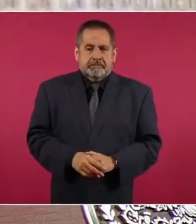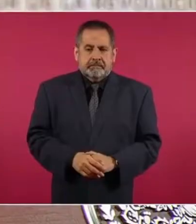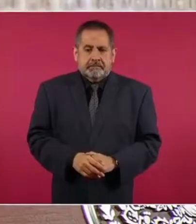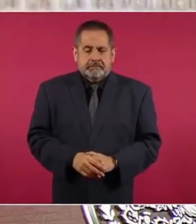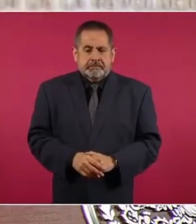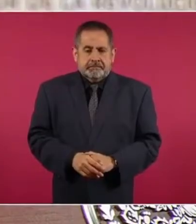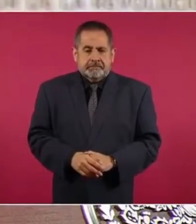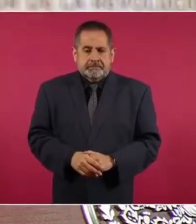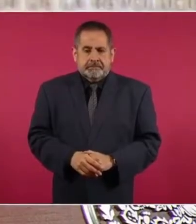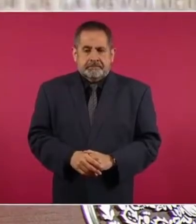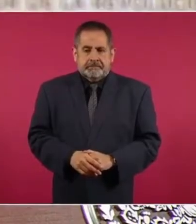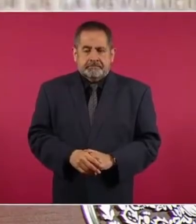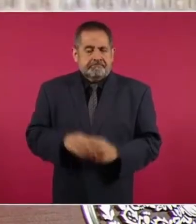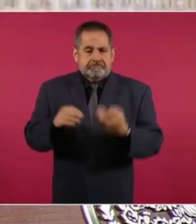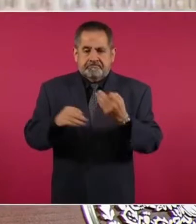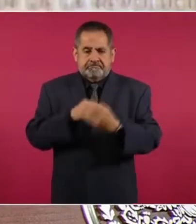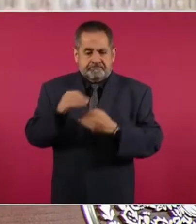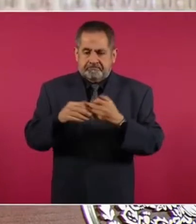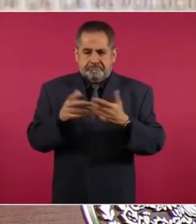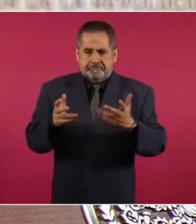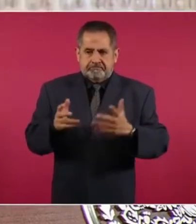Todos.